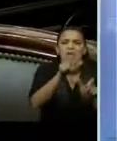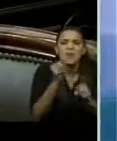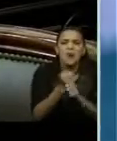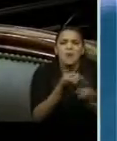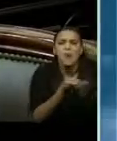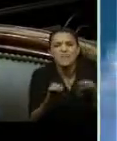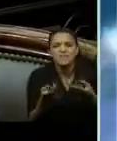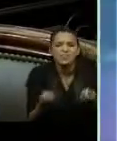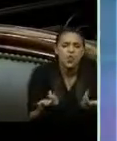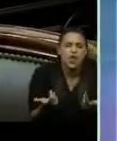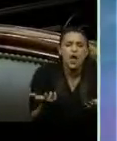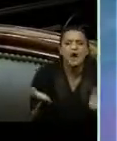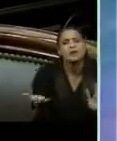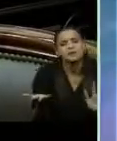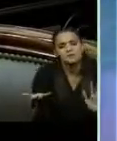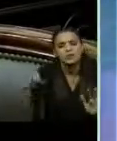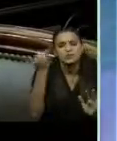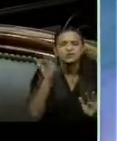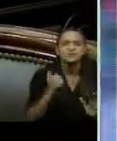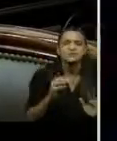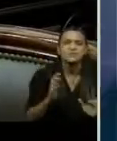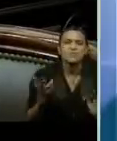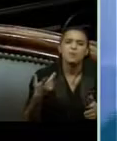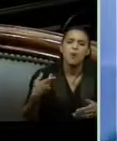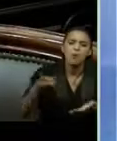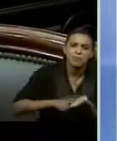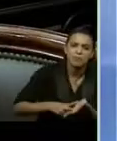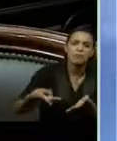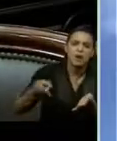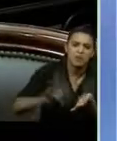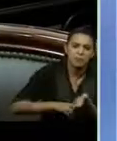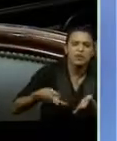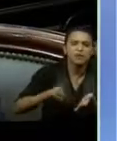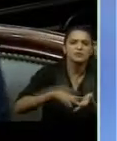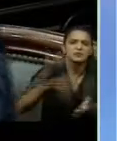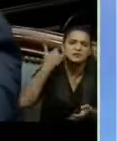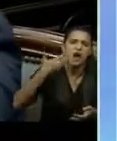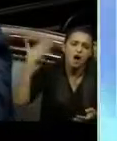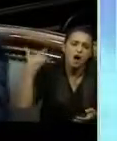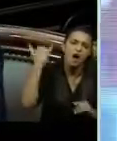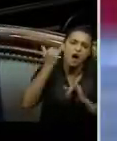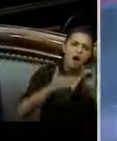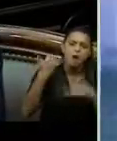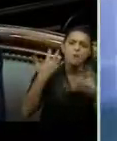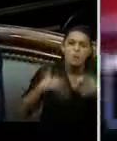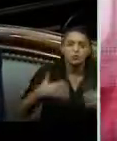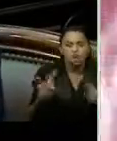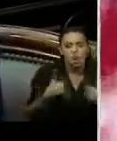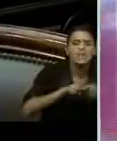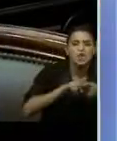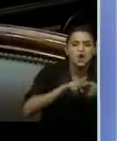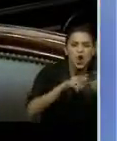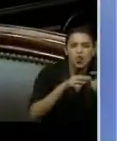la quórum y esta, ¿o me entendés? Las declaraciones